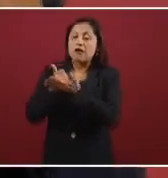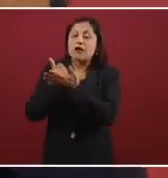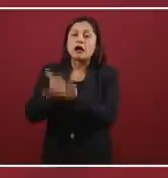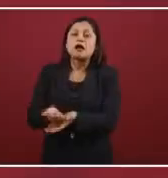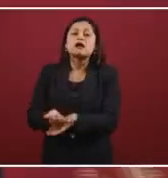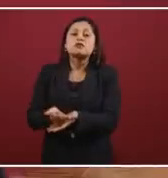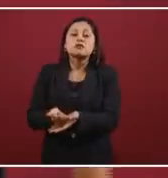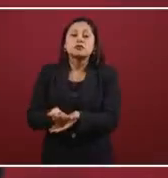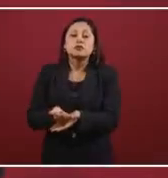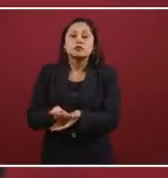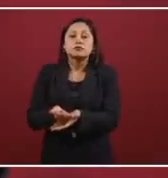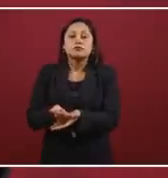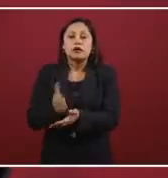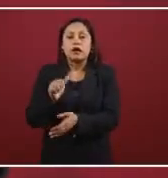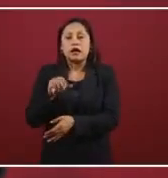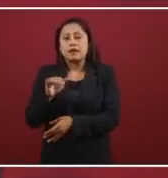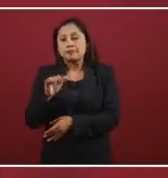con,